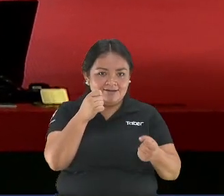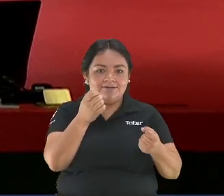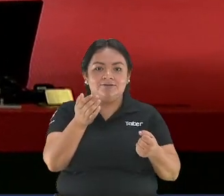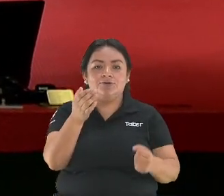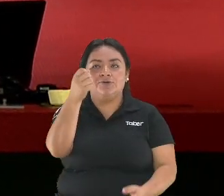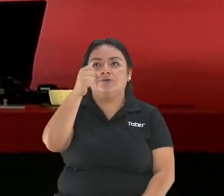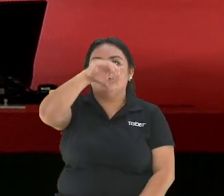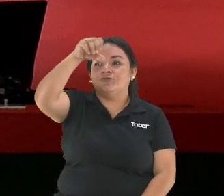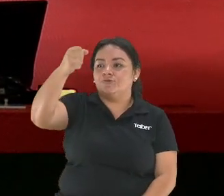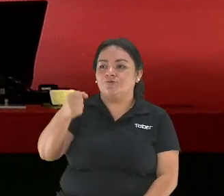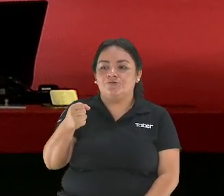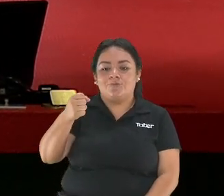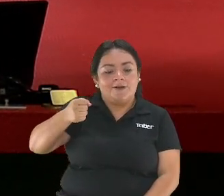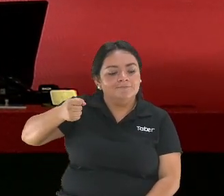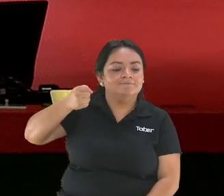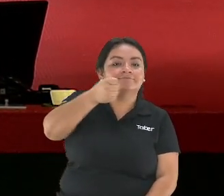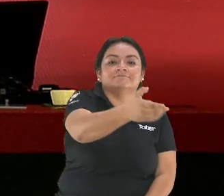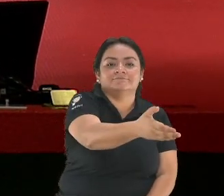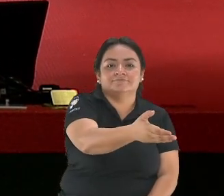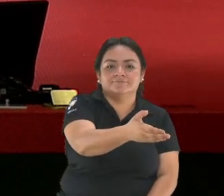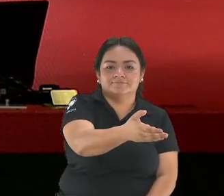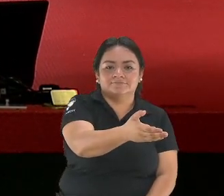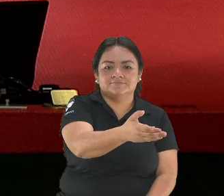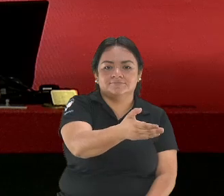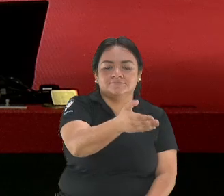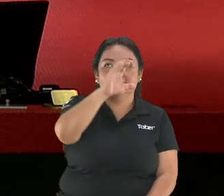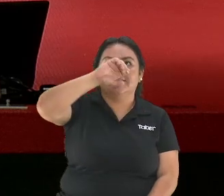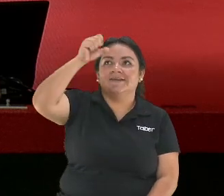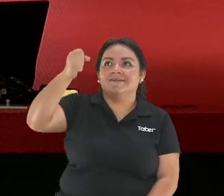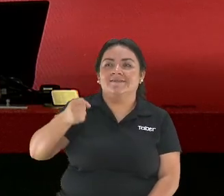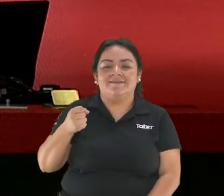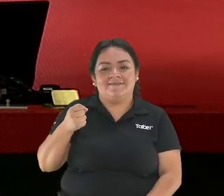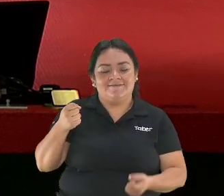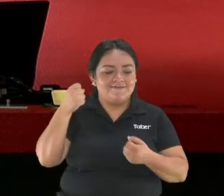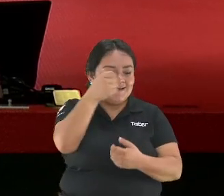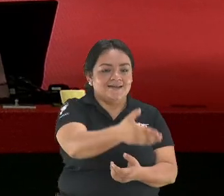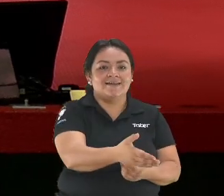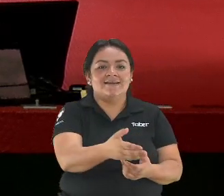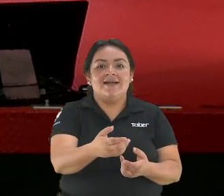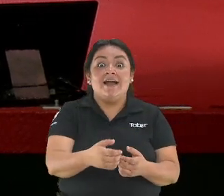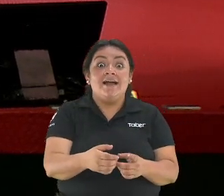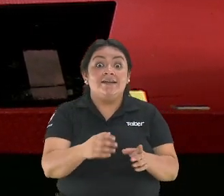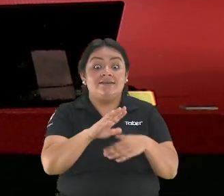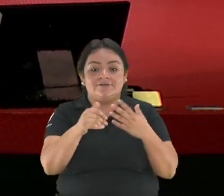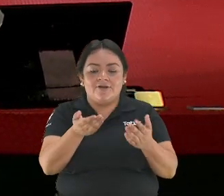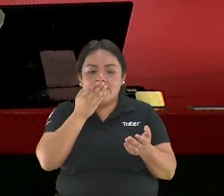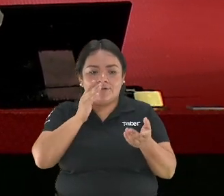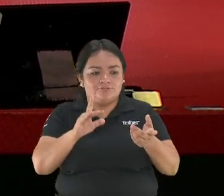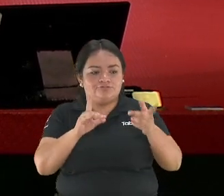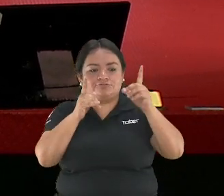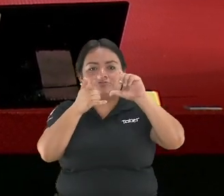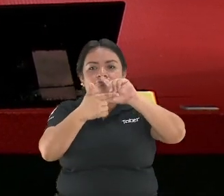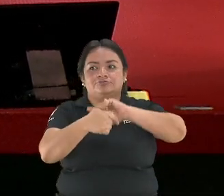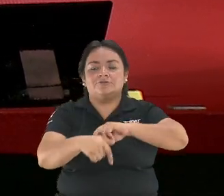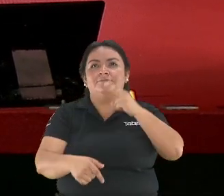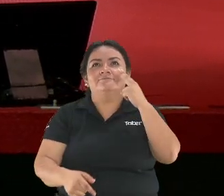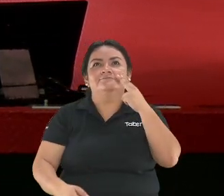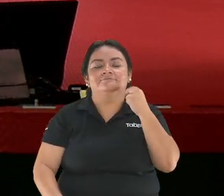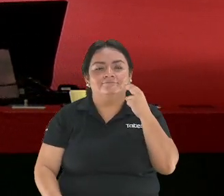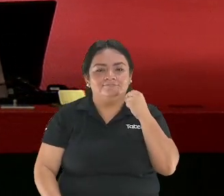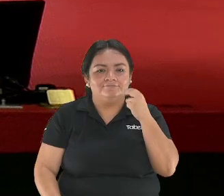ala el palito ahí la lana la palmera que tiraron y las aguas se transformaron